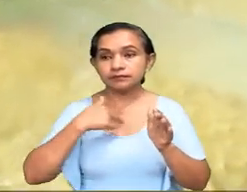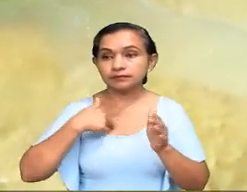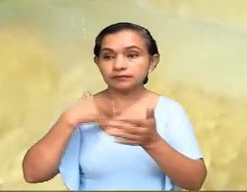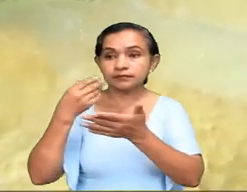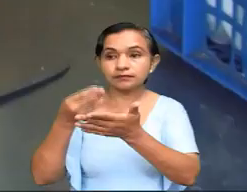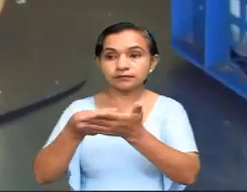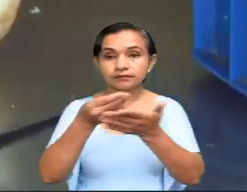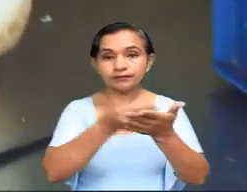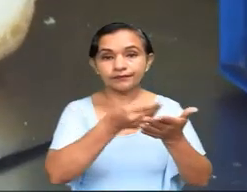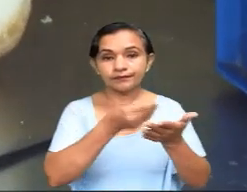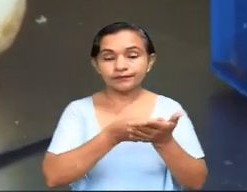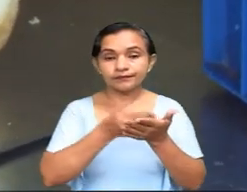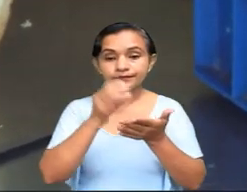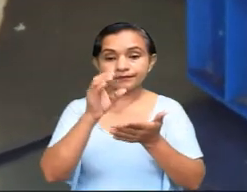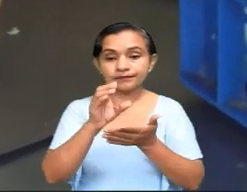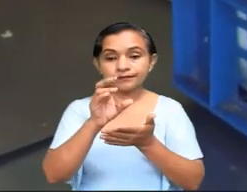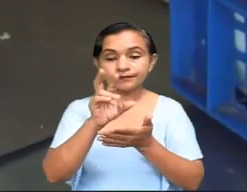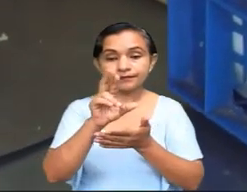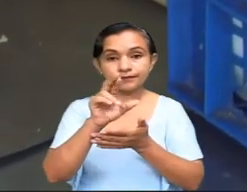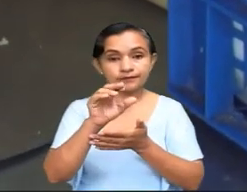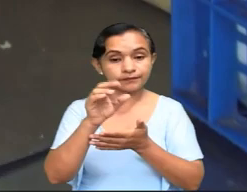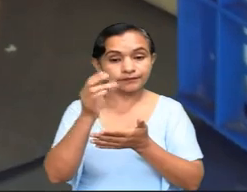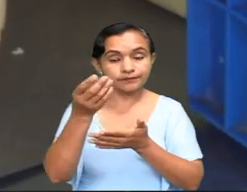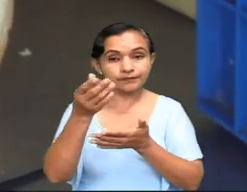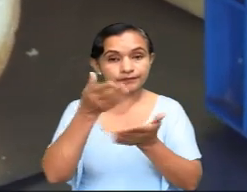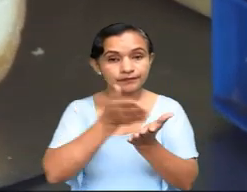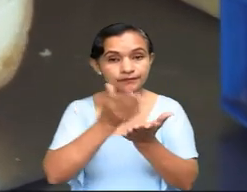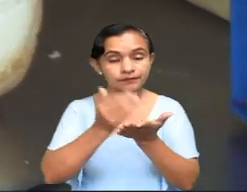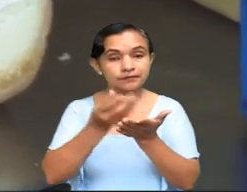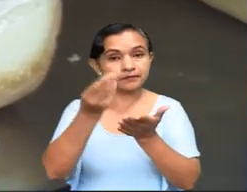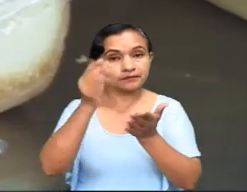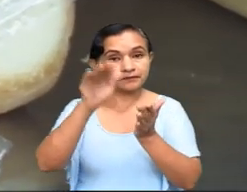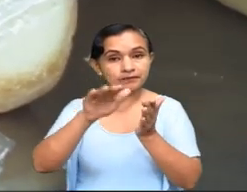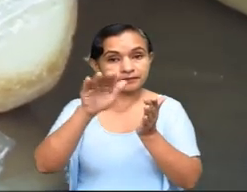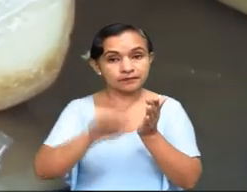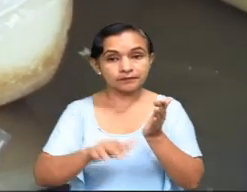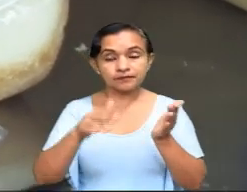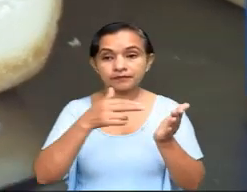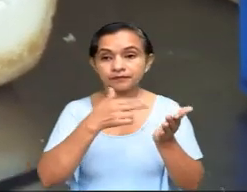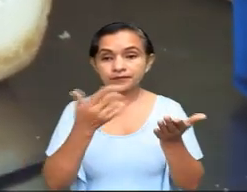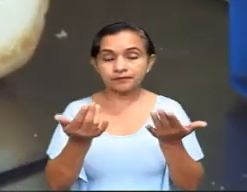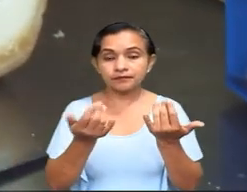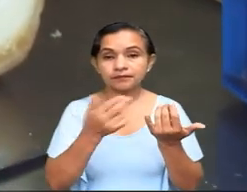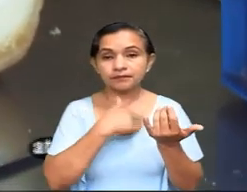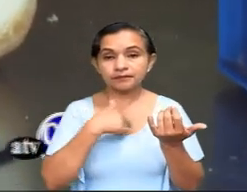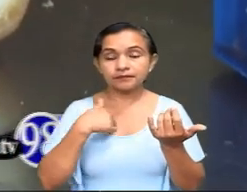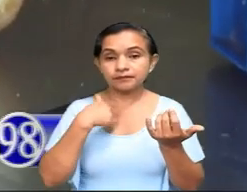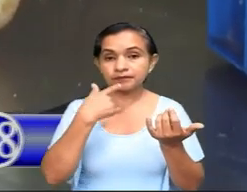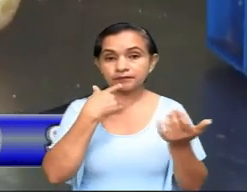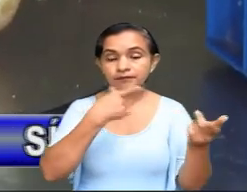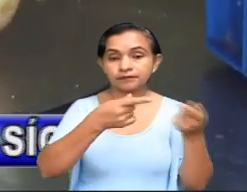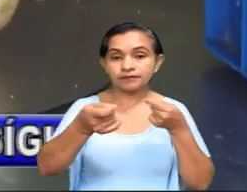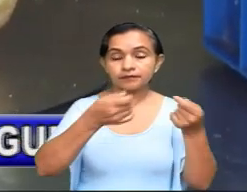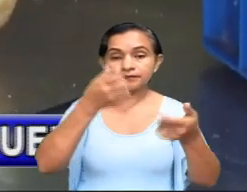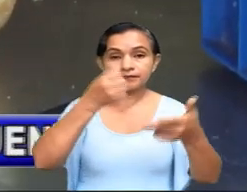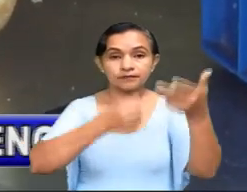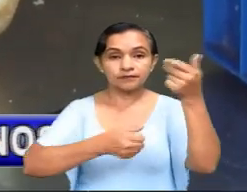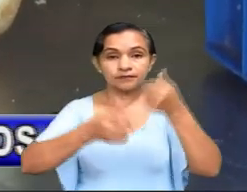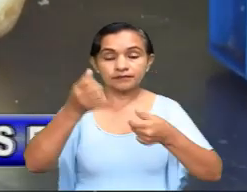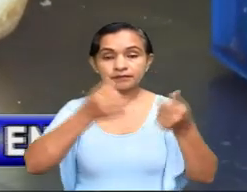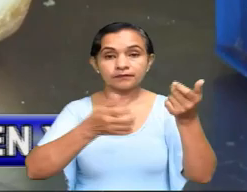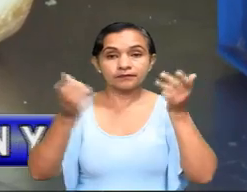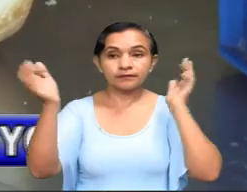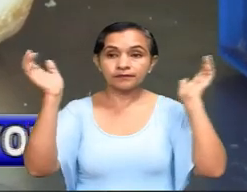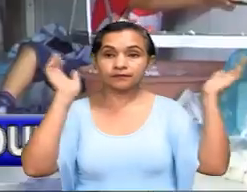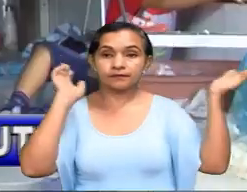compradores es el criollo, cuyo precio ha bajado en estos días, afirmó Absalón Juárez, comerciante de lácteos de este mercado.